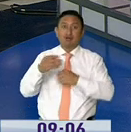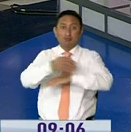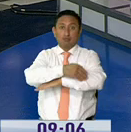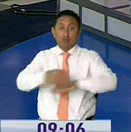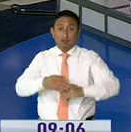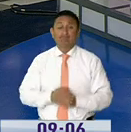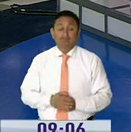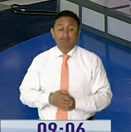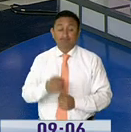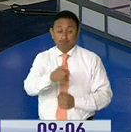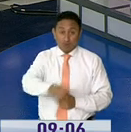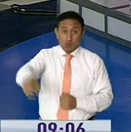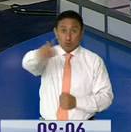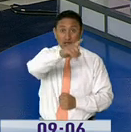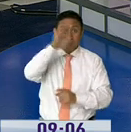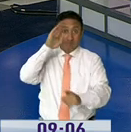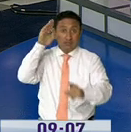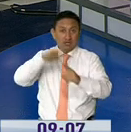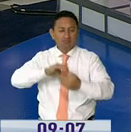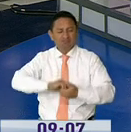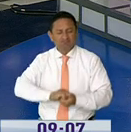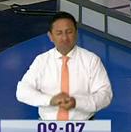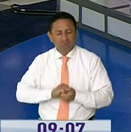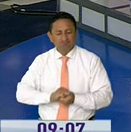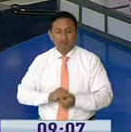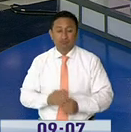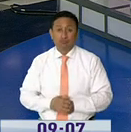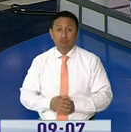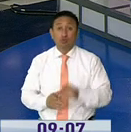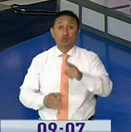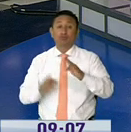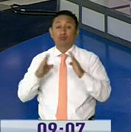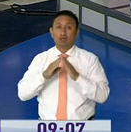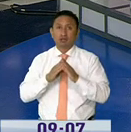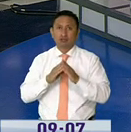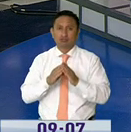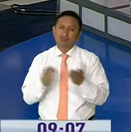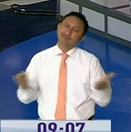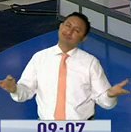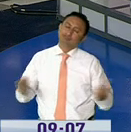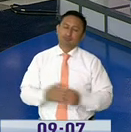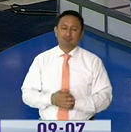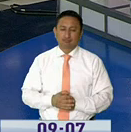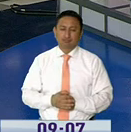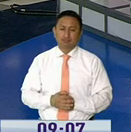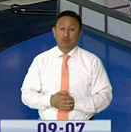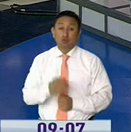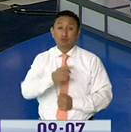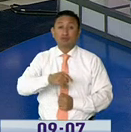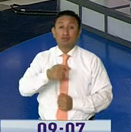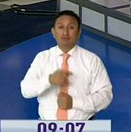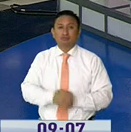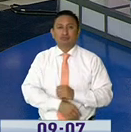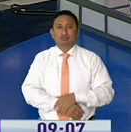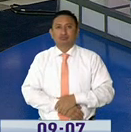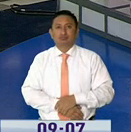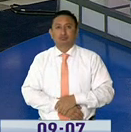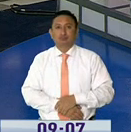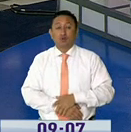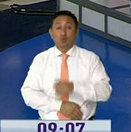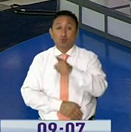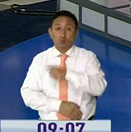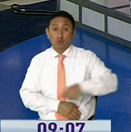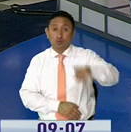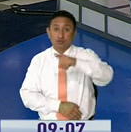Así que para ustedes, este mensaje es solidario. Y a ustedes en casa, vean, lo mejor que puede pasar es que